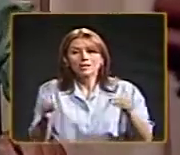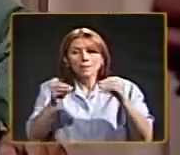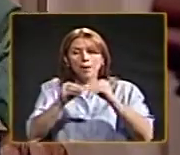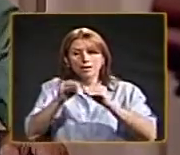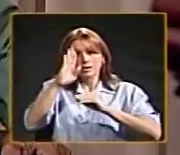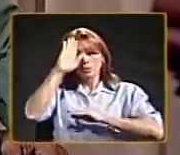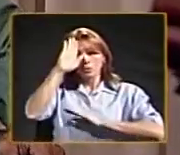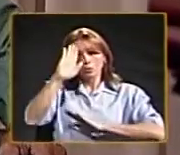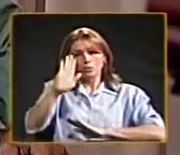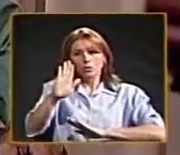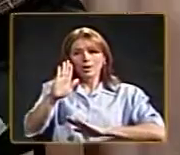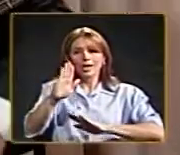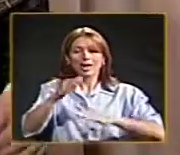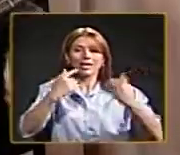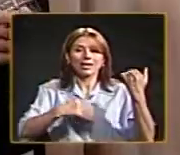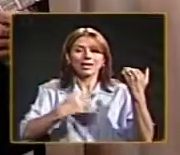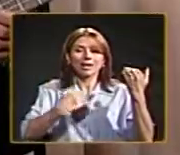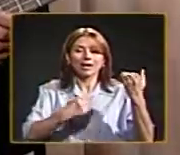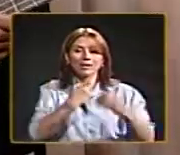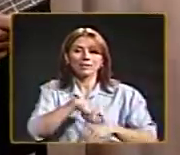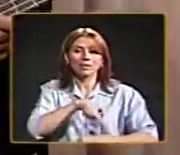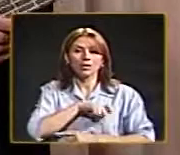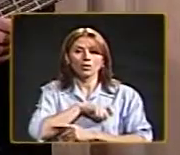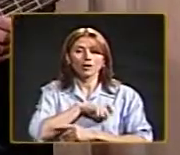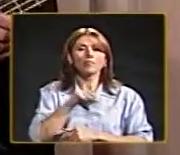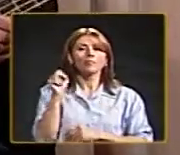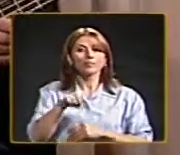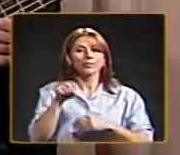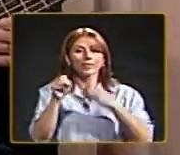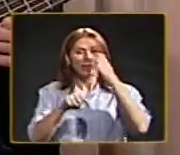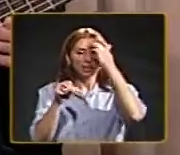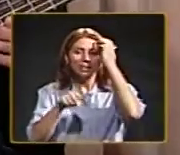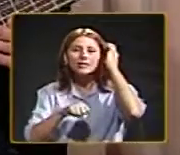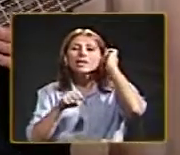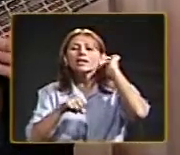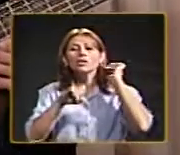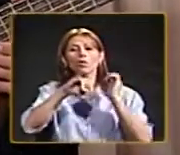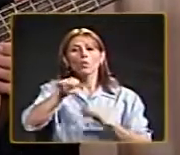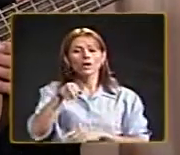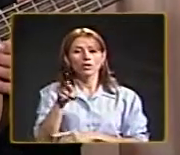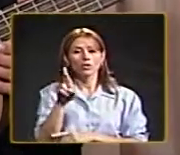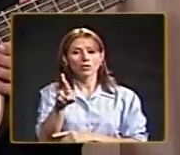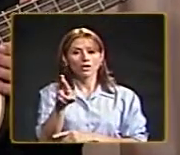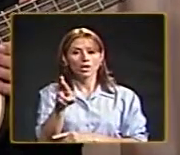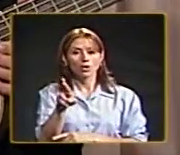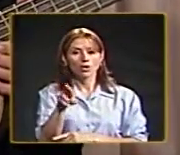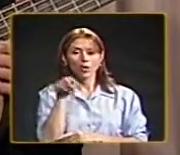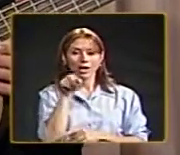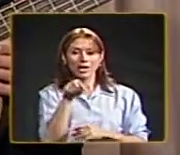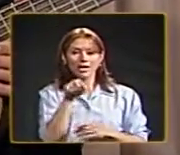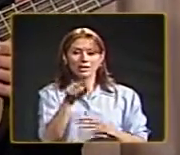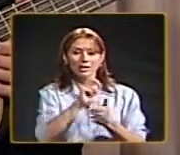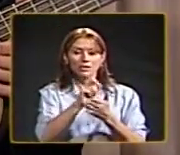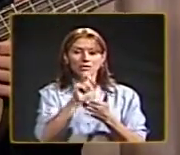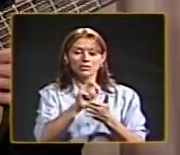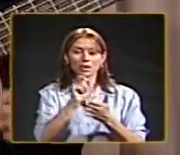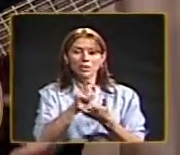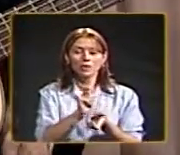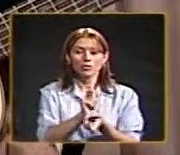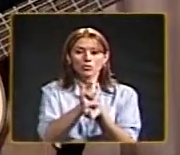todo en guitarra española. Sí, exactamente. Don Joaquín Rodrigo tomó estos temas, los instrumentó y hizo la